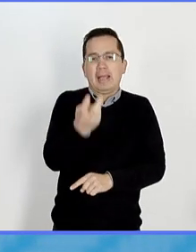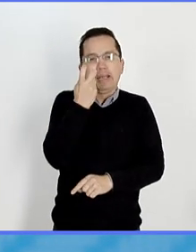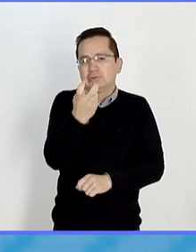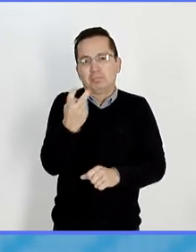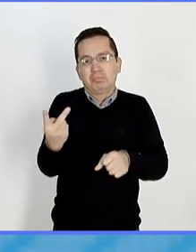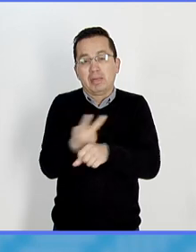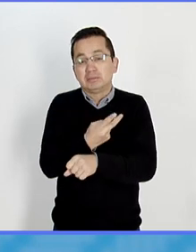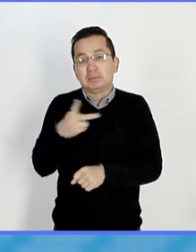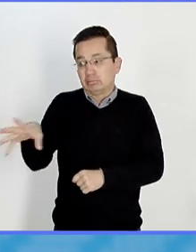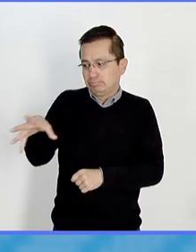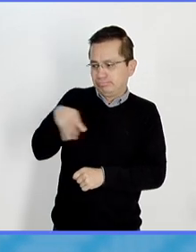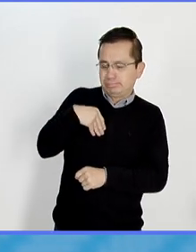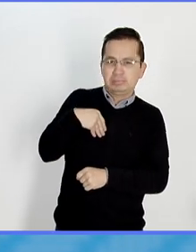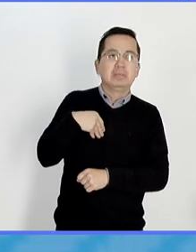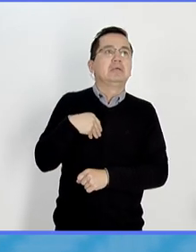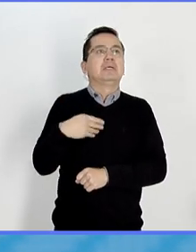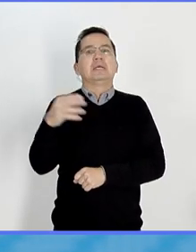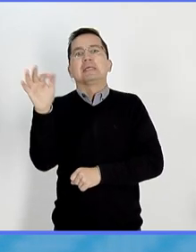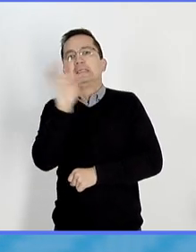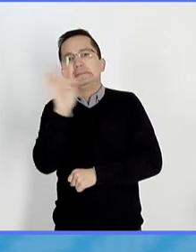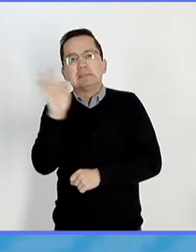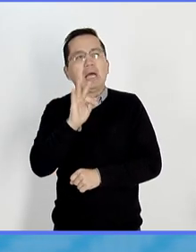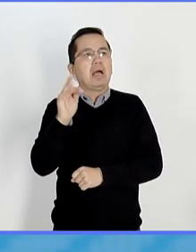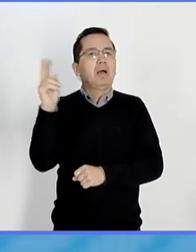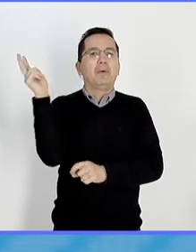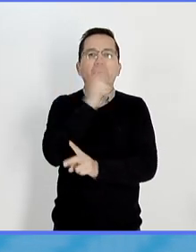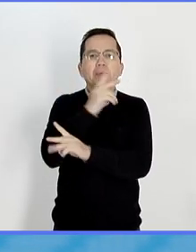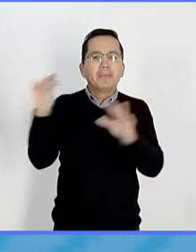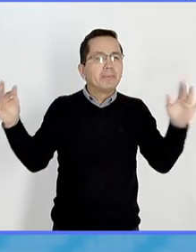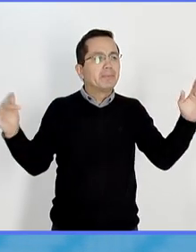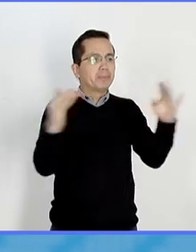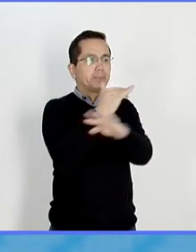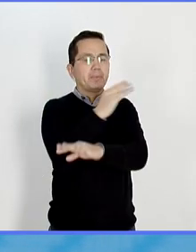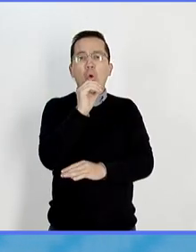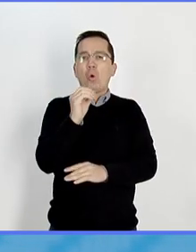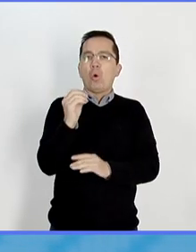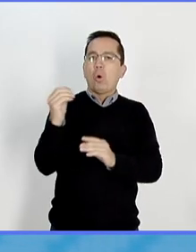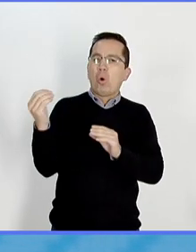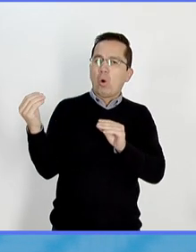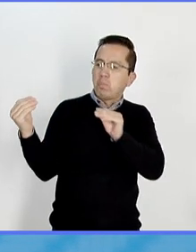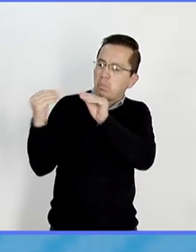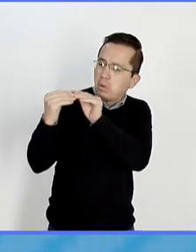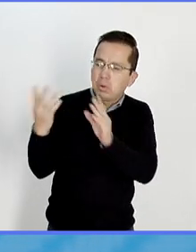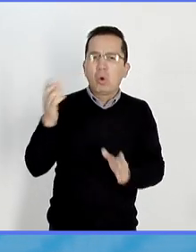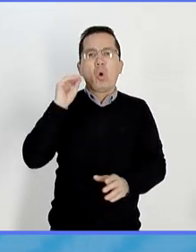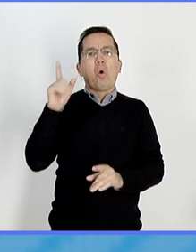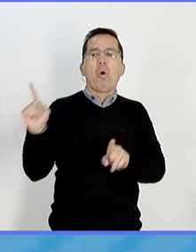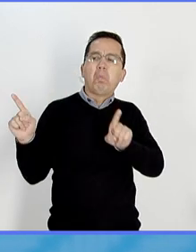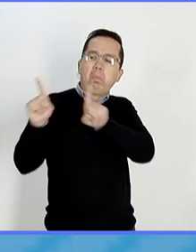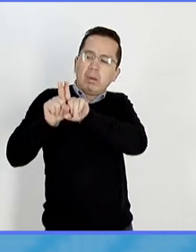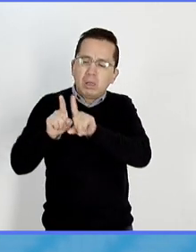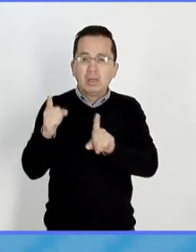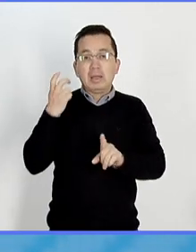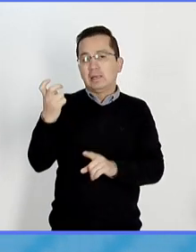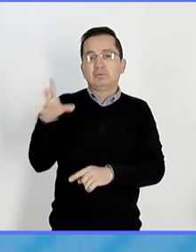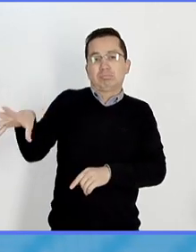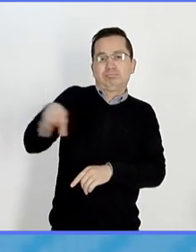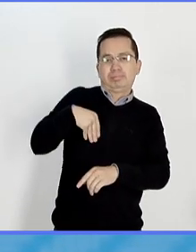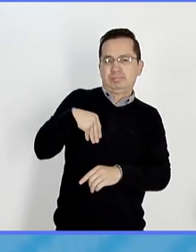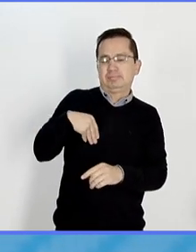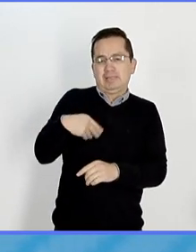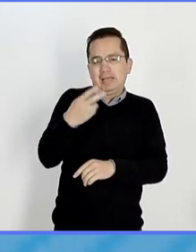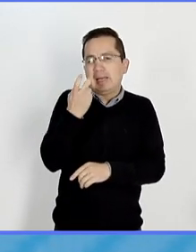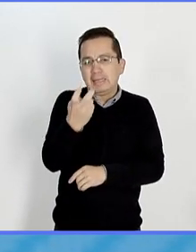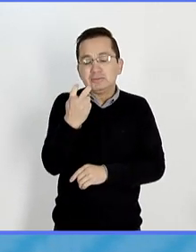este tipo de contagios ya sea por el ambiente o por contacto físico como monkeypox. Entonces, hay que mantener siempre